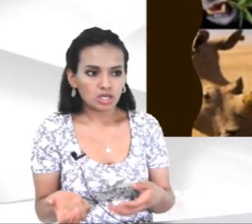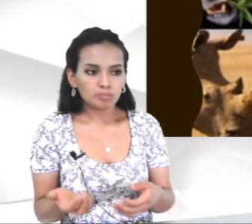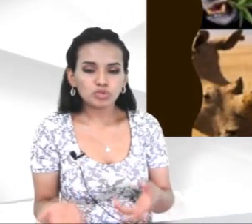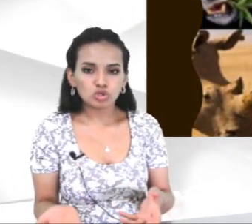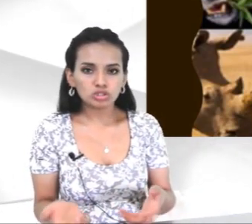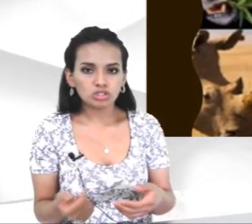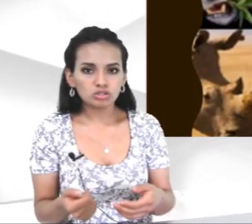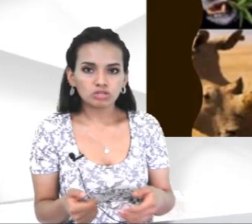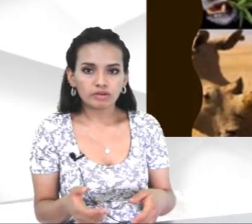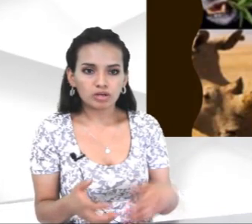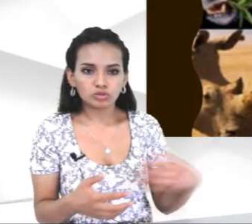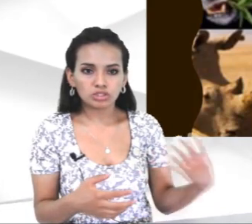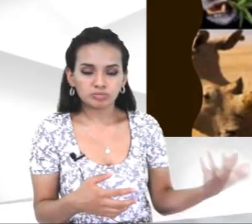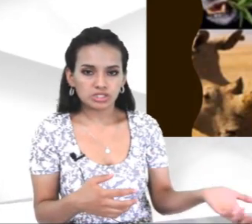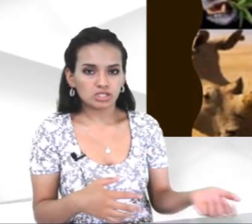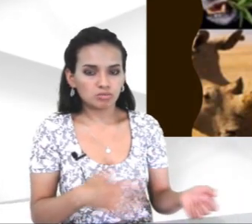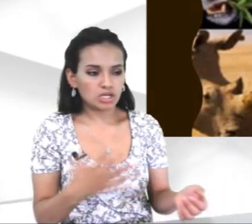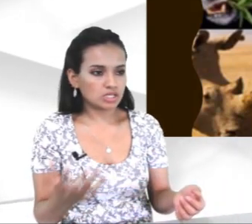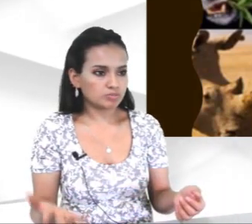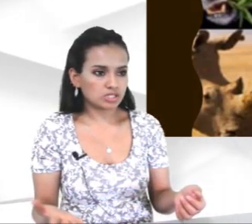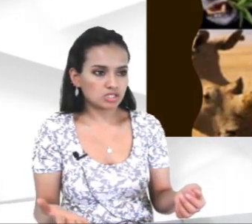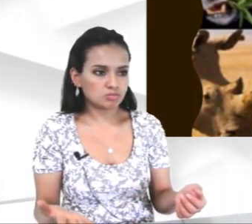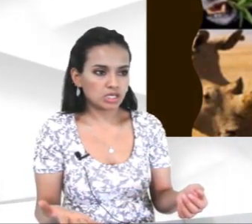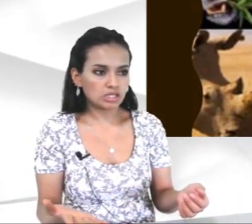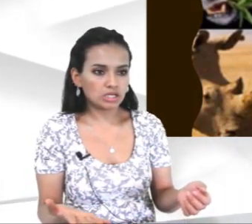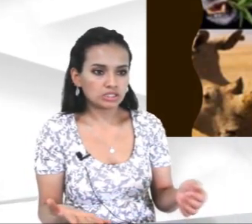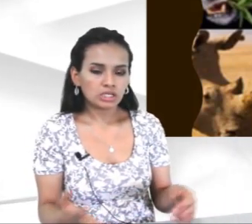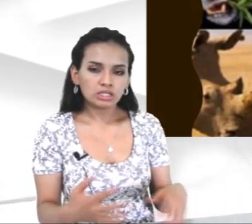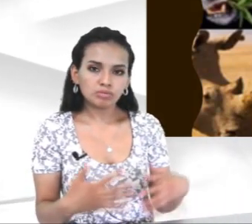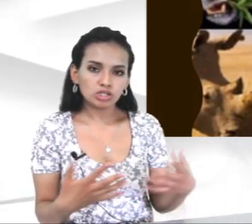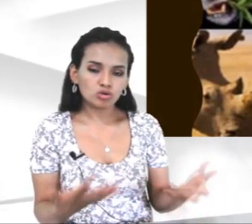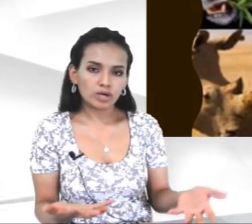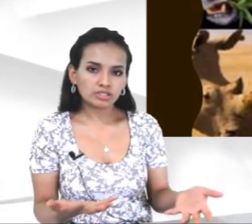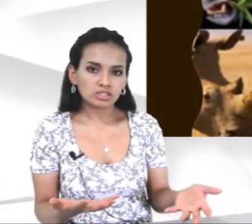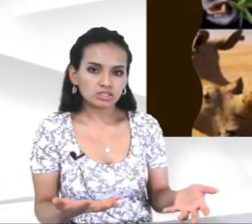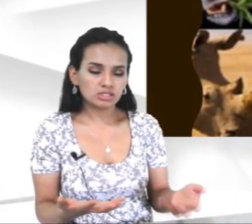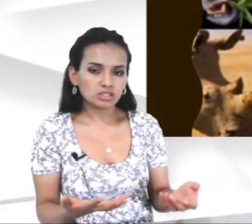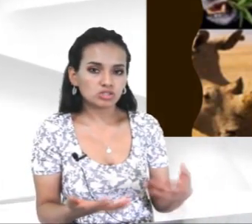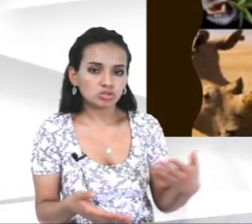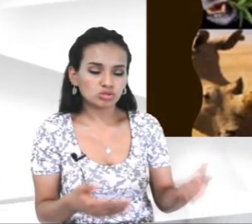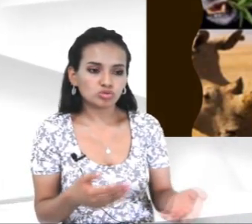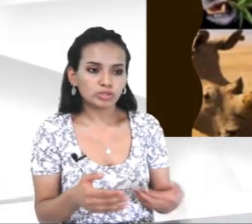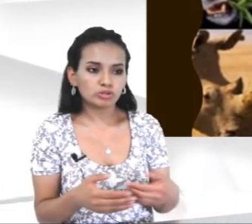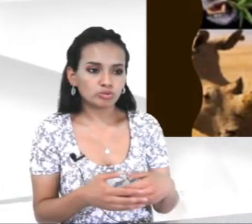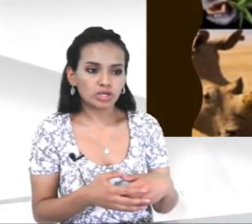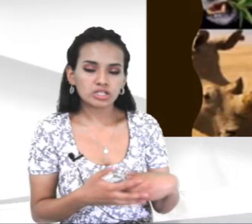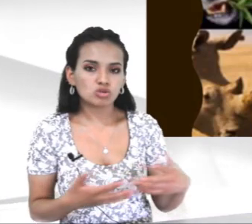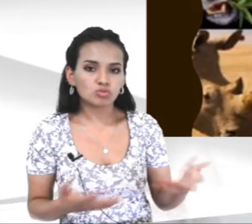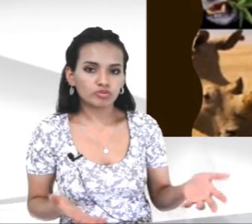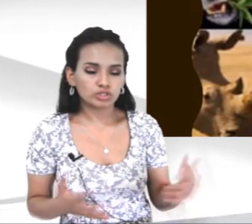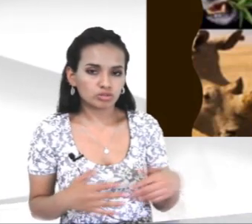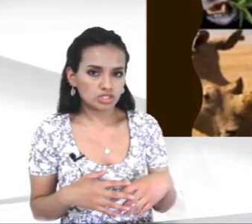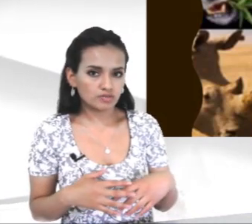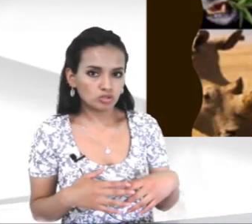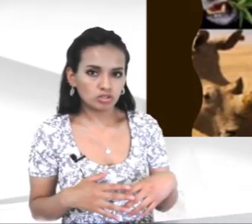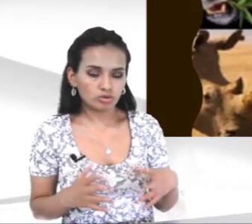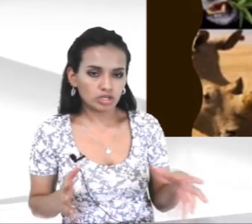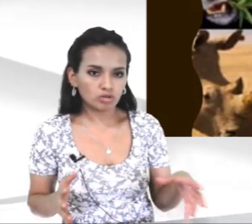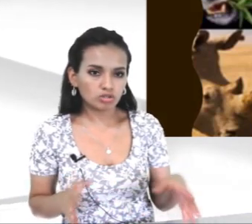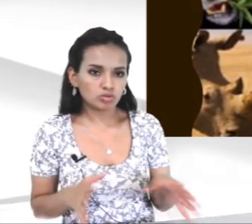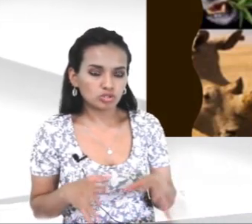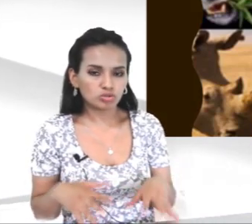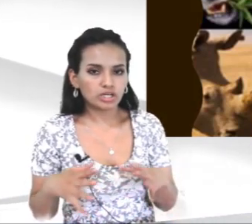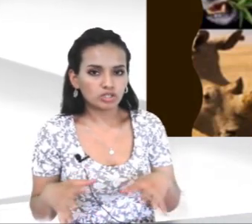bióticos hablamos de especies animales especies vegetales también lo hacen estas interacciones con su medio natural así como los factores abióticos